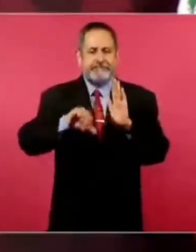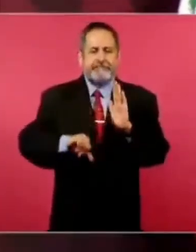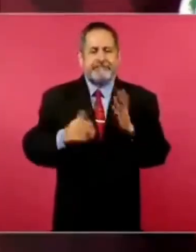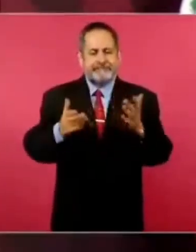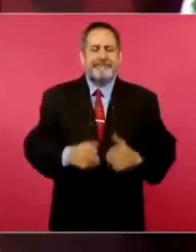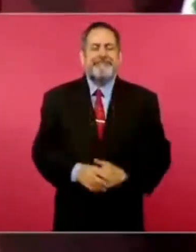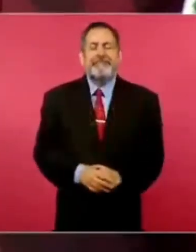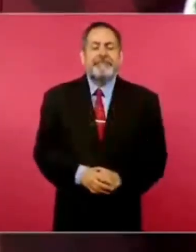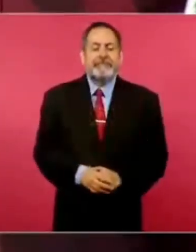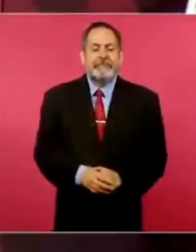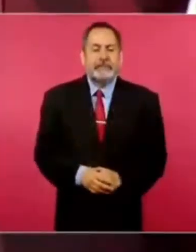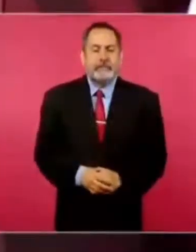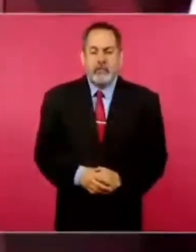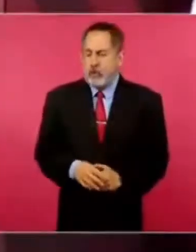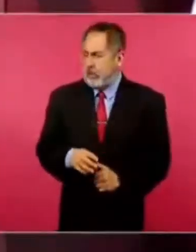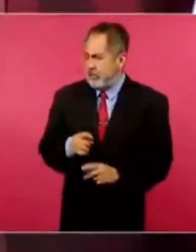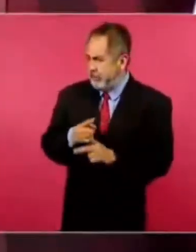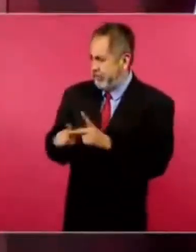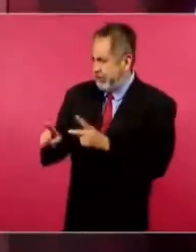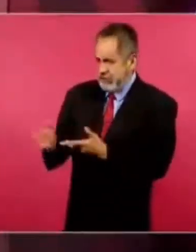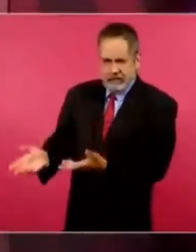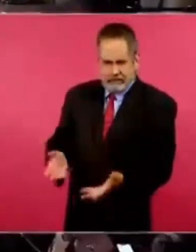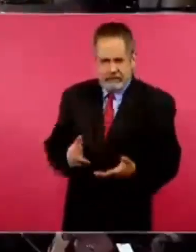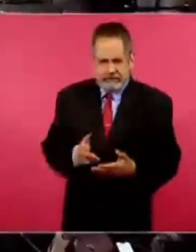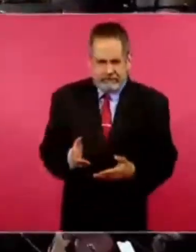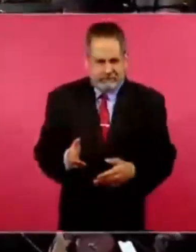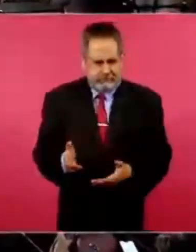agenda podemos comenzar